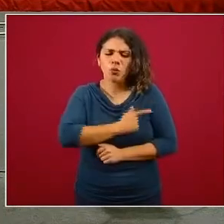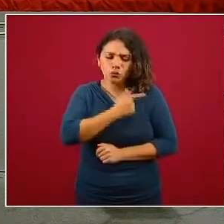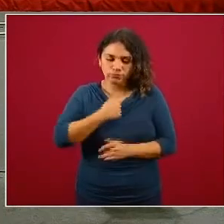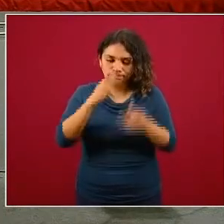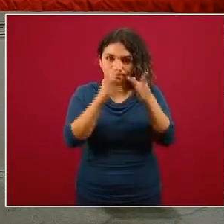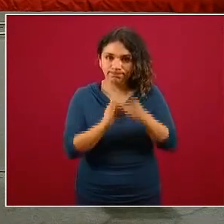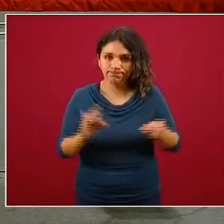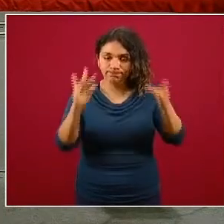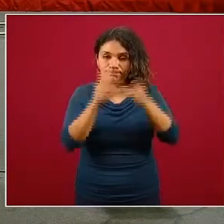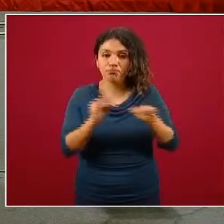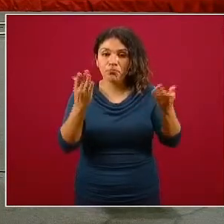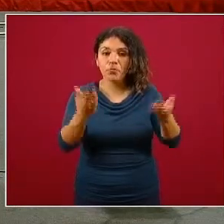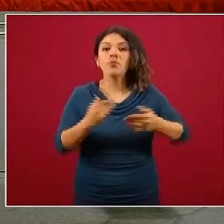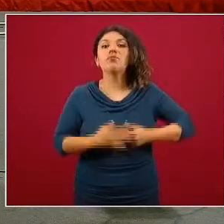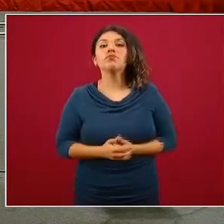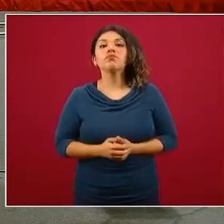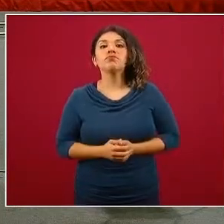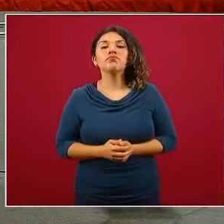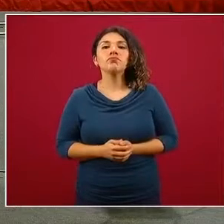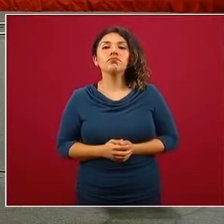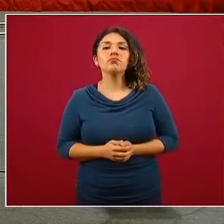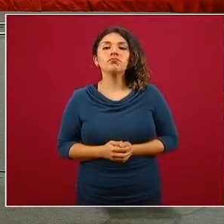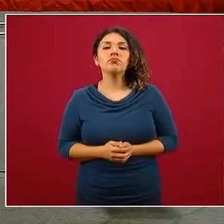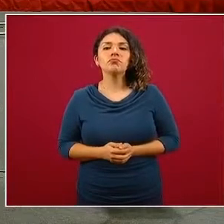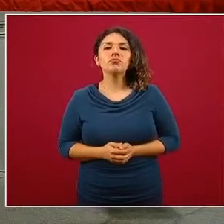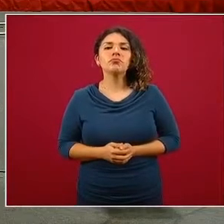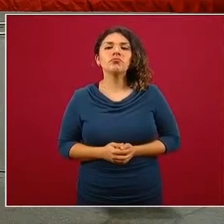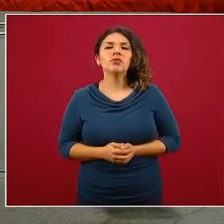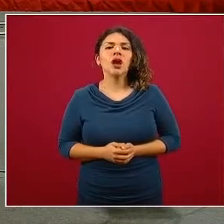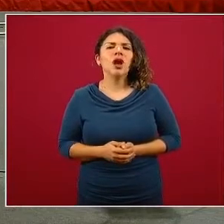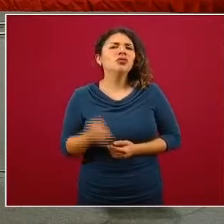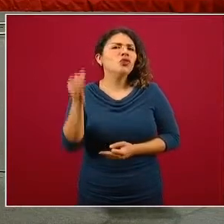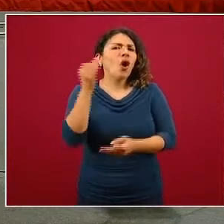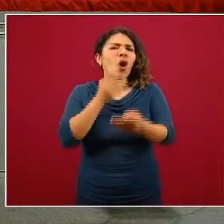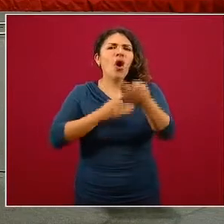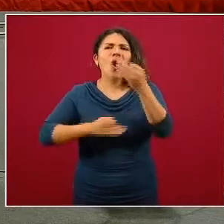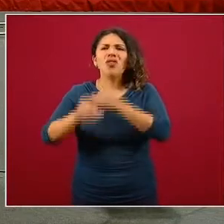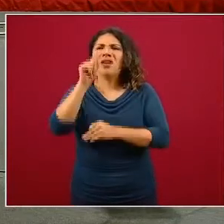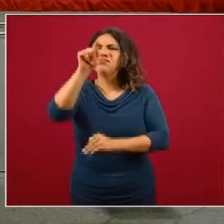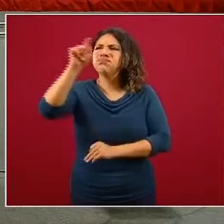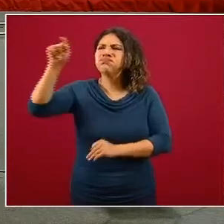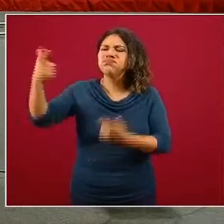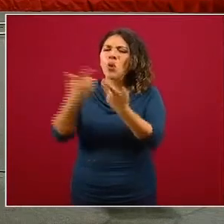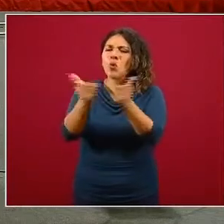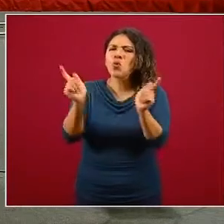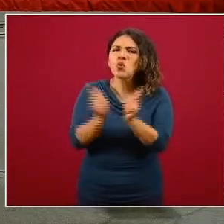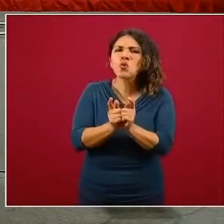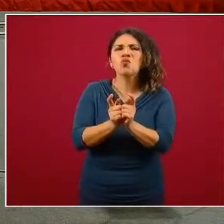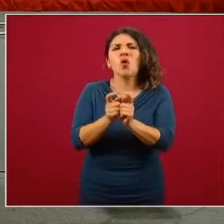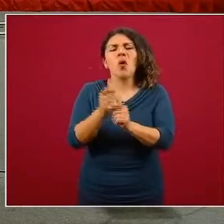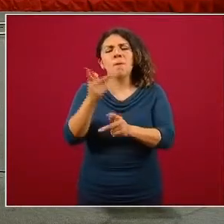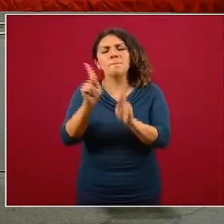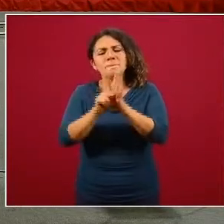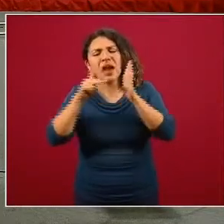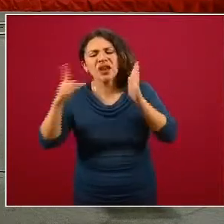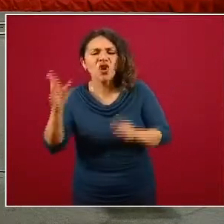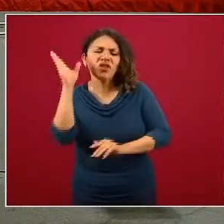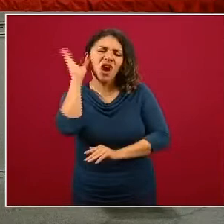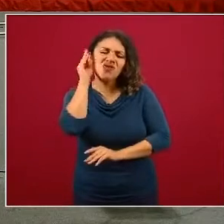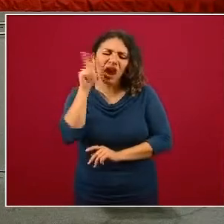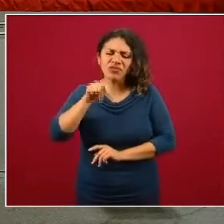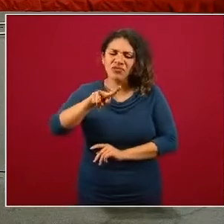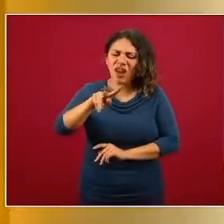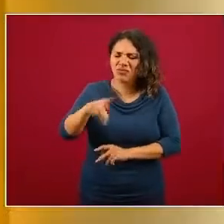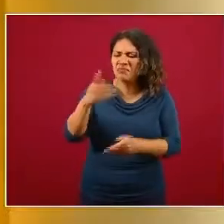explicar. Se ha tratado por parte de todas estas comunidades y ciertos medios impresos y de radio y de